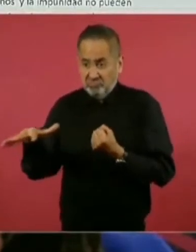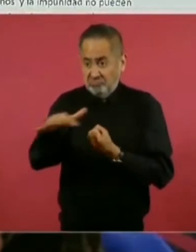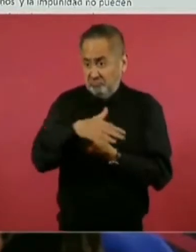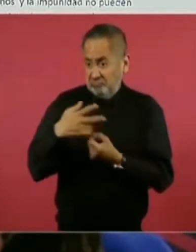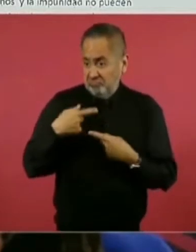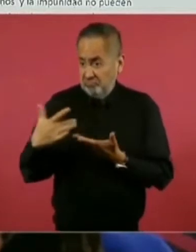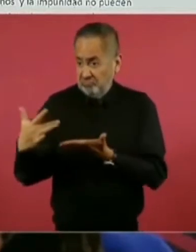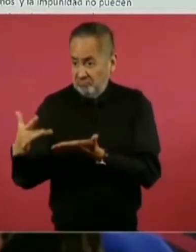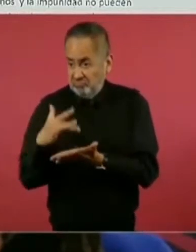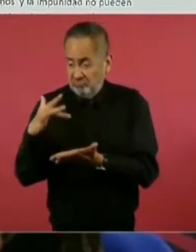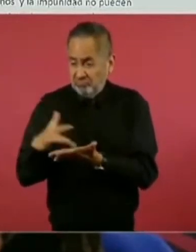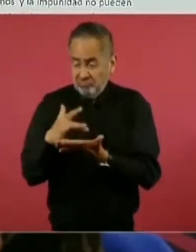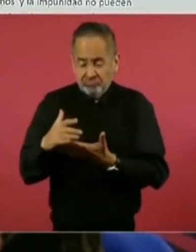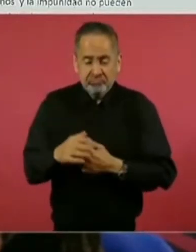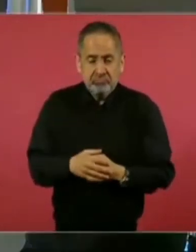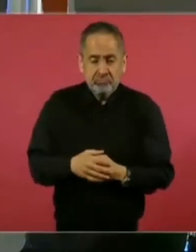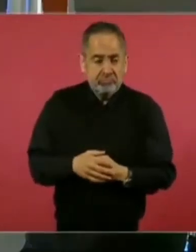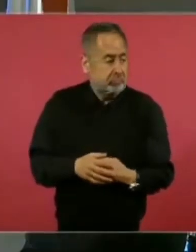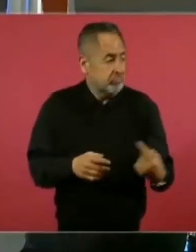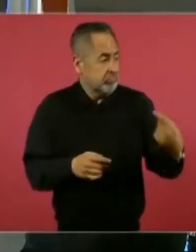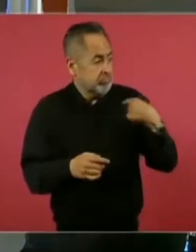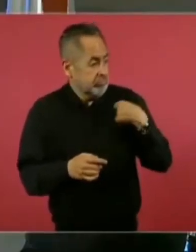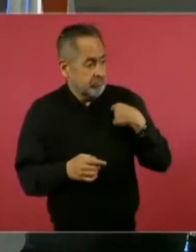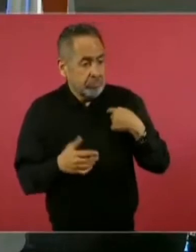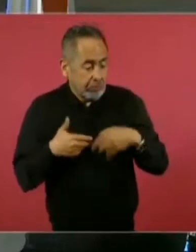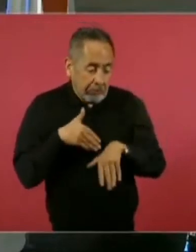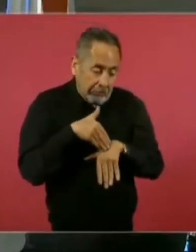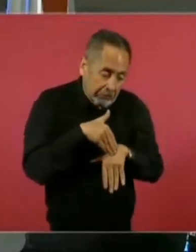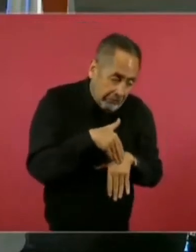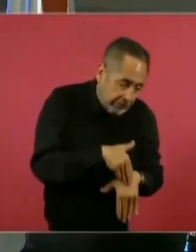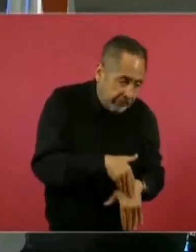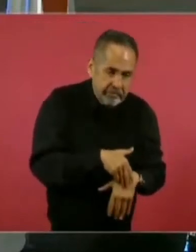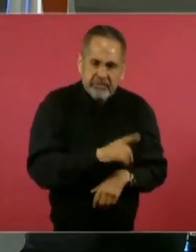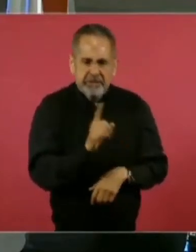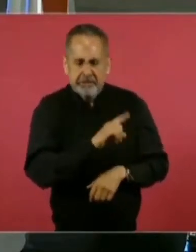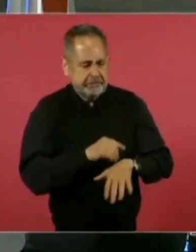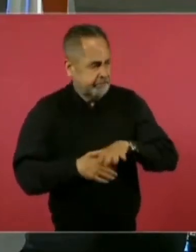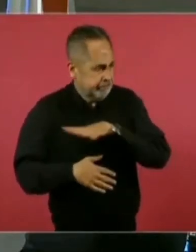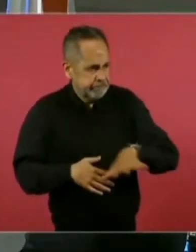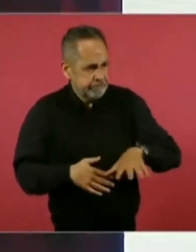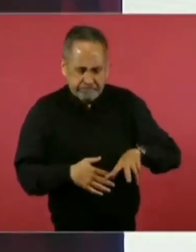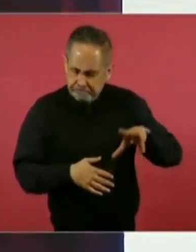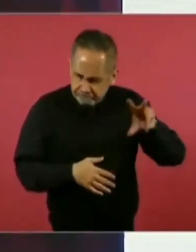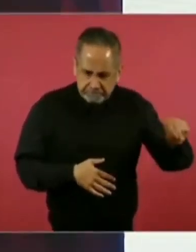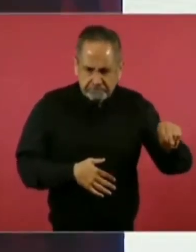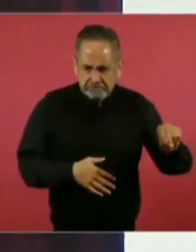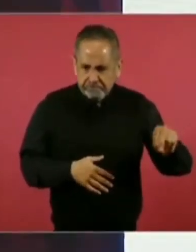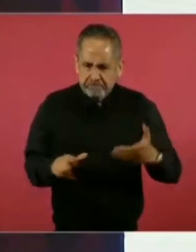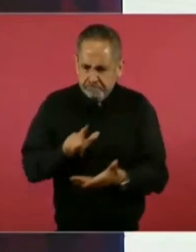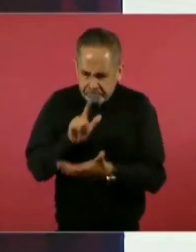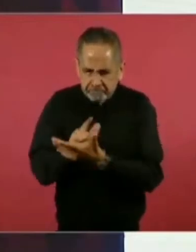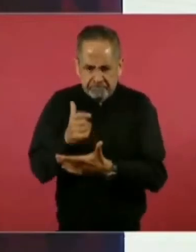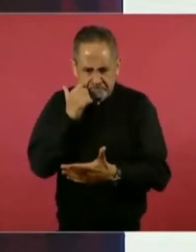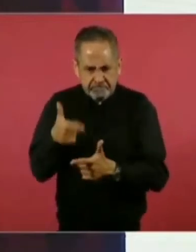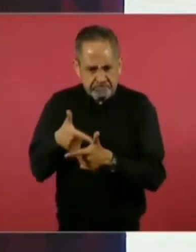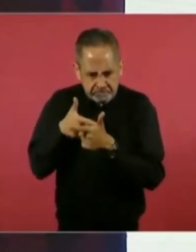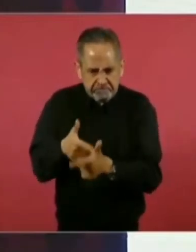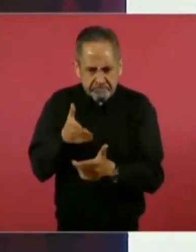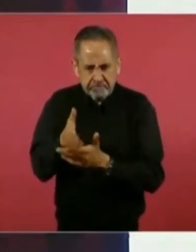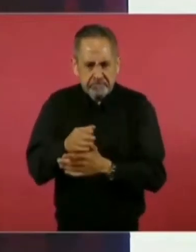pues no es susceptible de chantajes, no lo pueden sentar